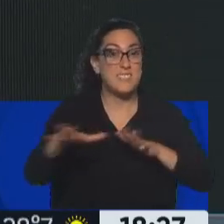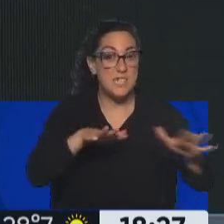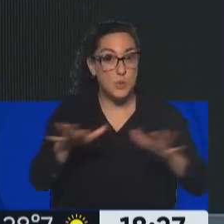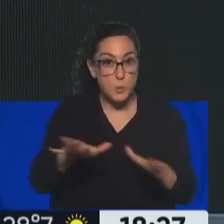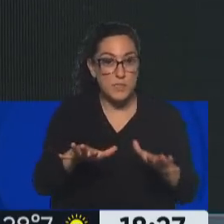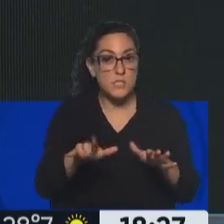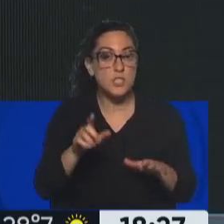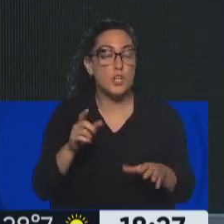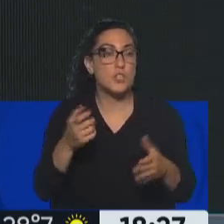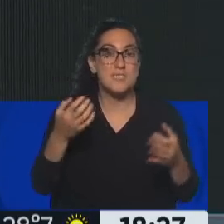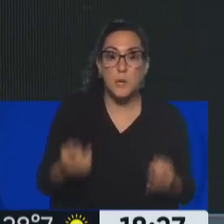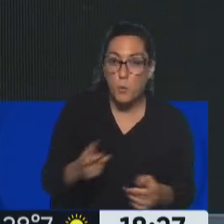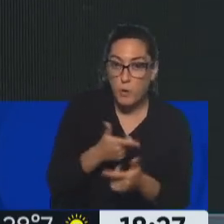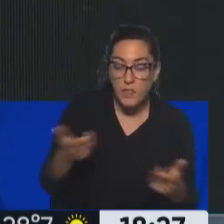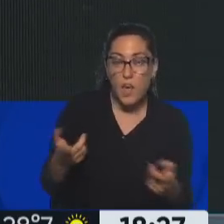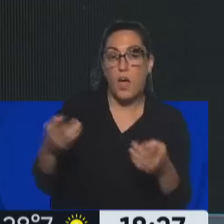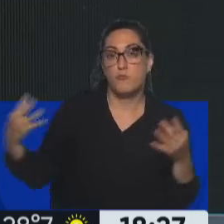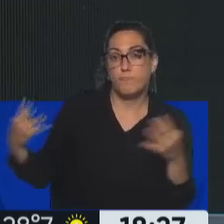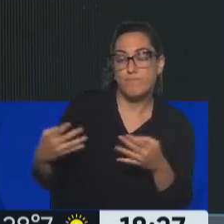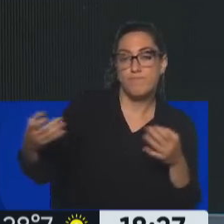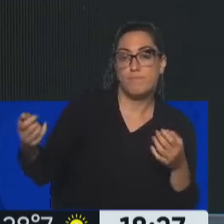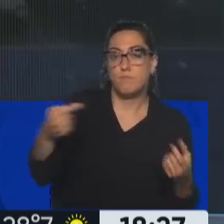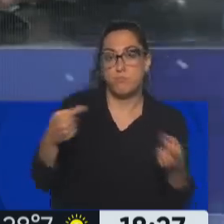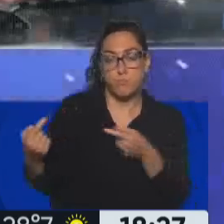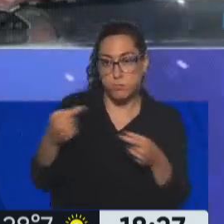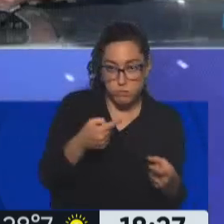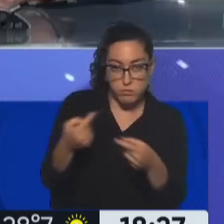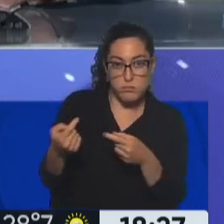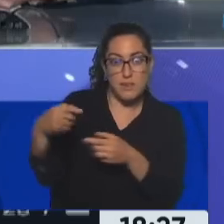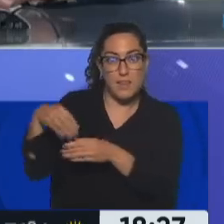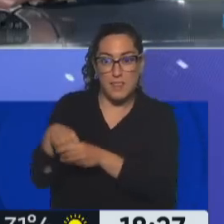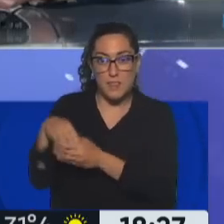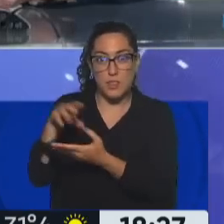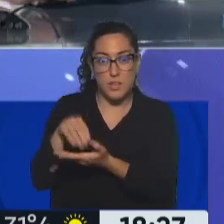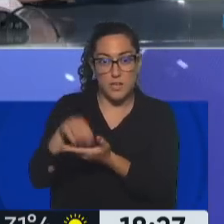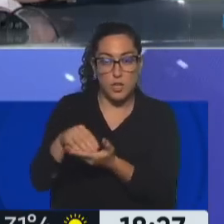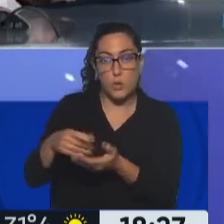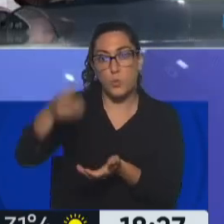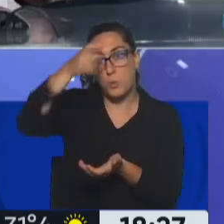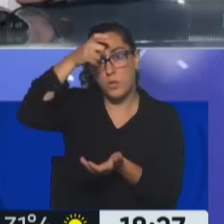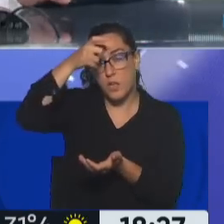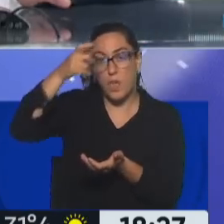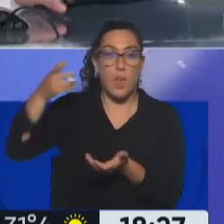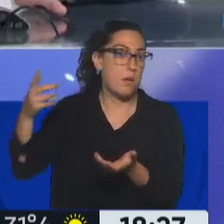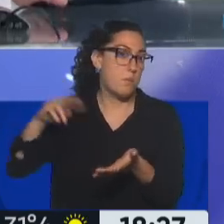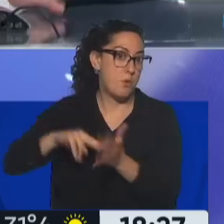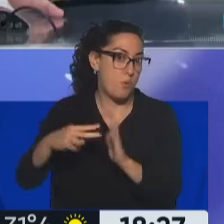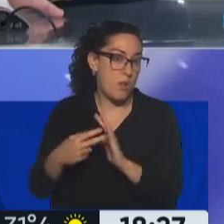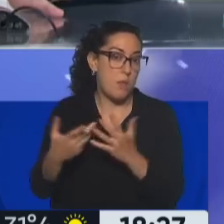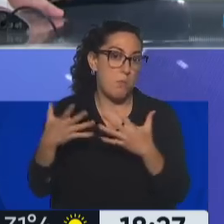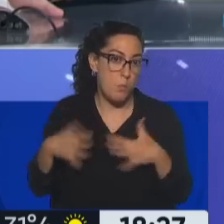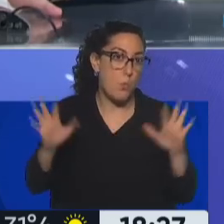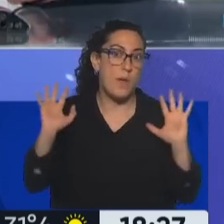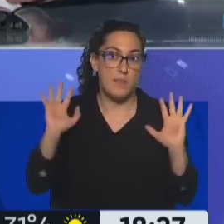derrame inseguridad, enfrentamientos y conflicto hacia adentro del territorio turco estuvo latente y